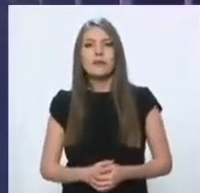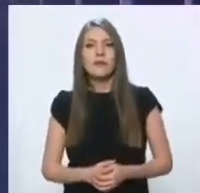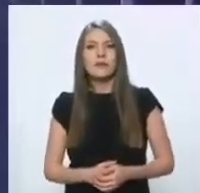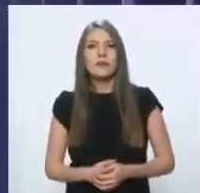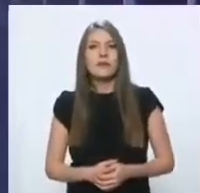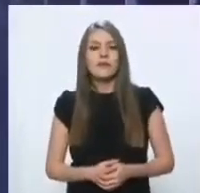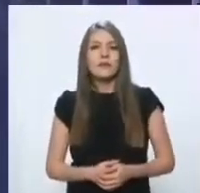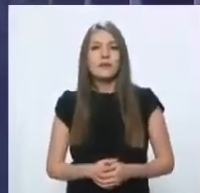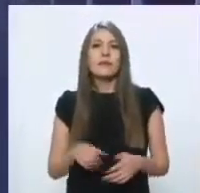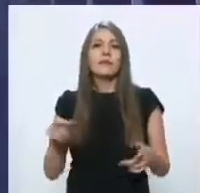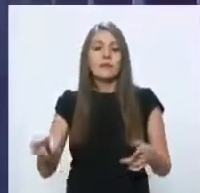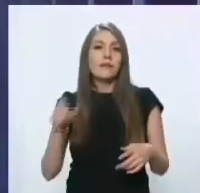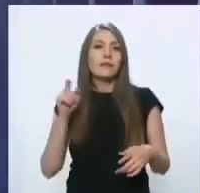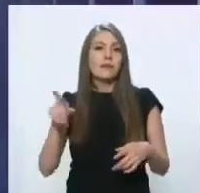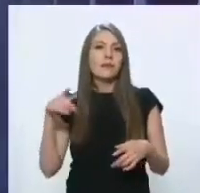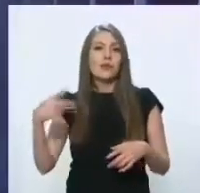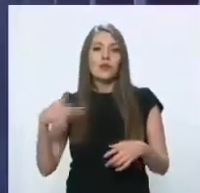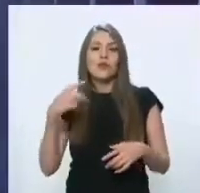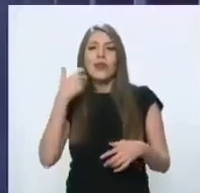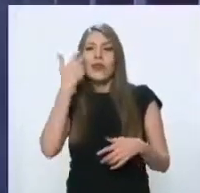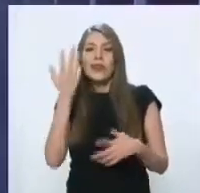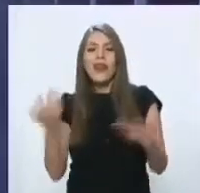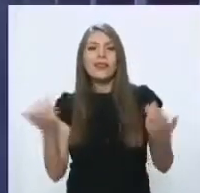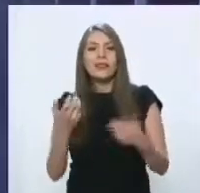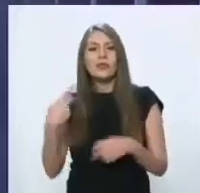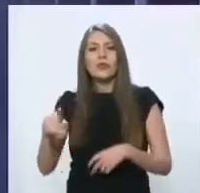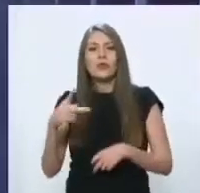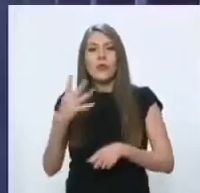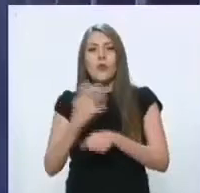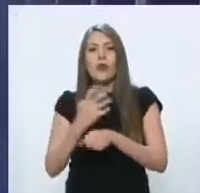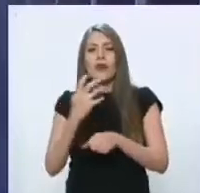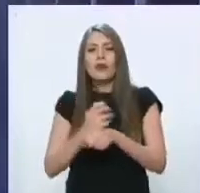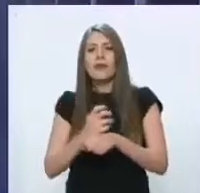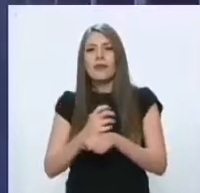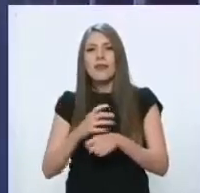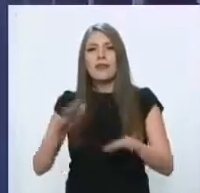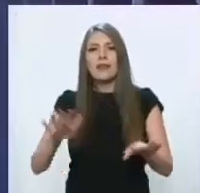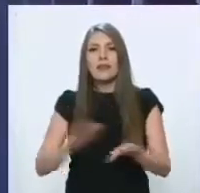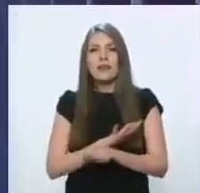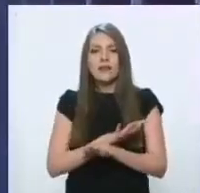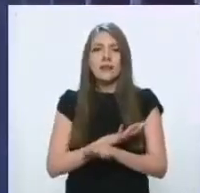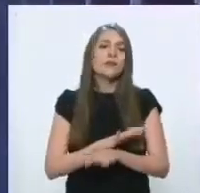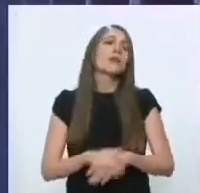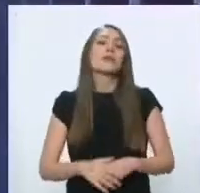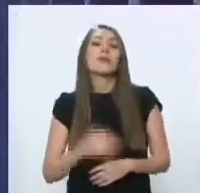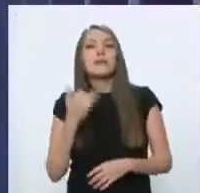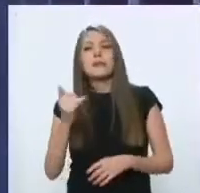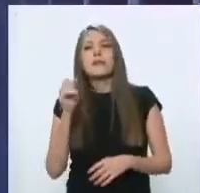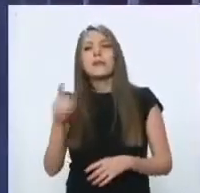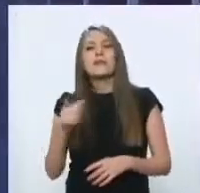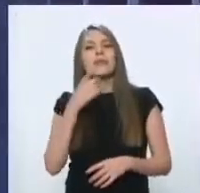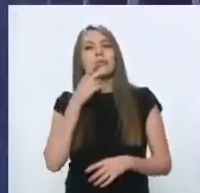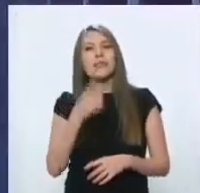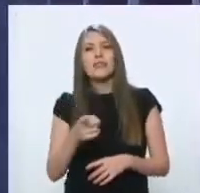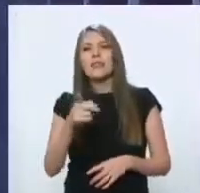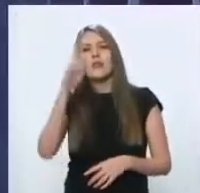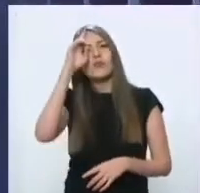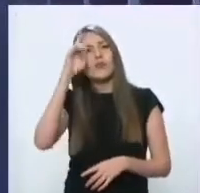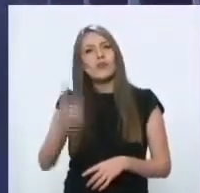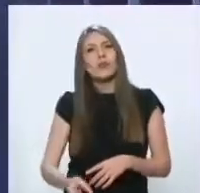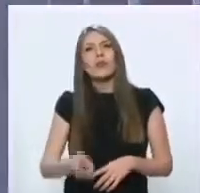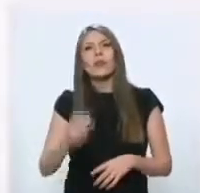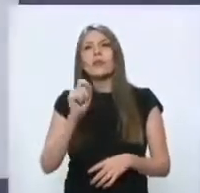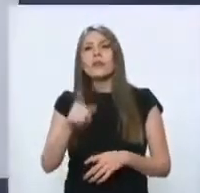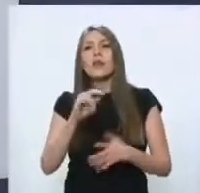de la Cuarta Transformación, y también lo que mencionaba Fabricio, queda prohibida la condonación de impuestos. En